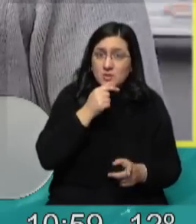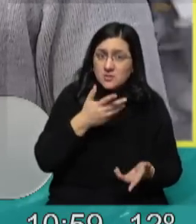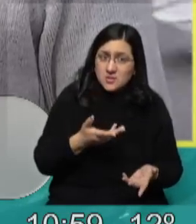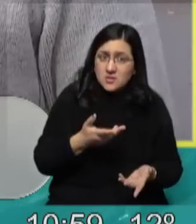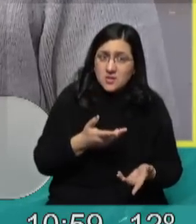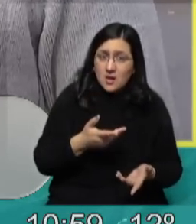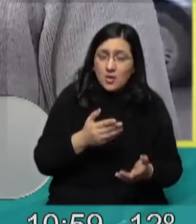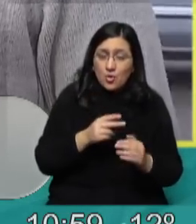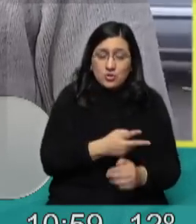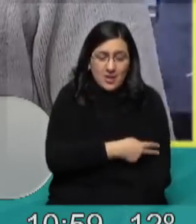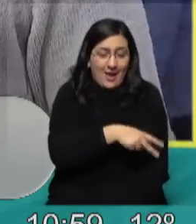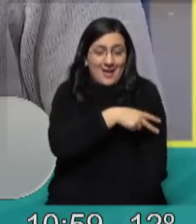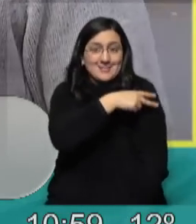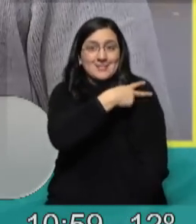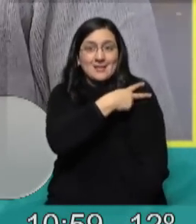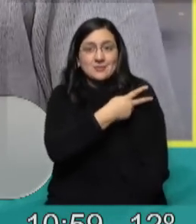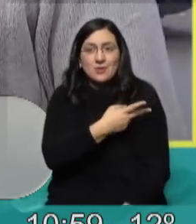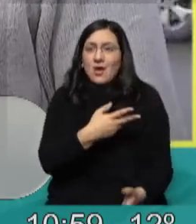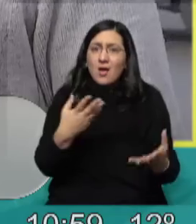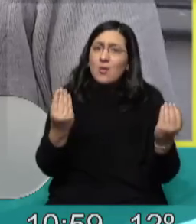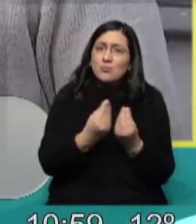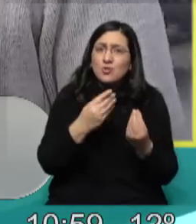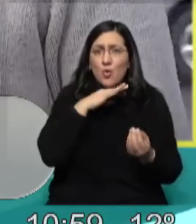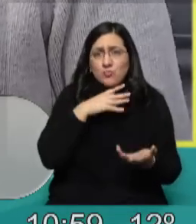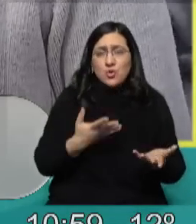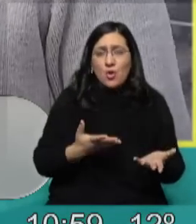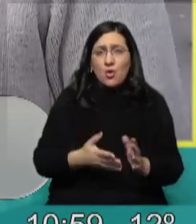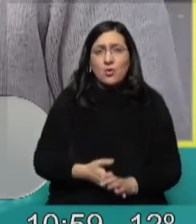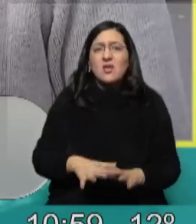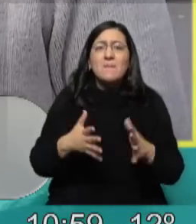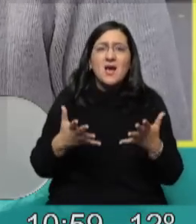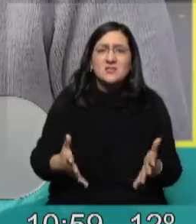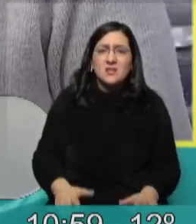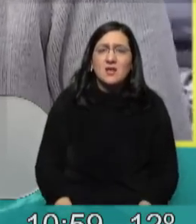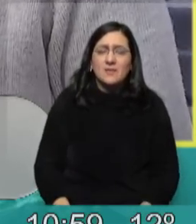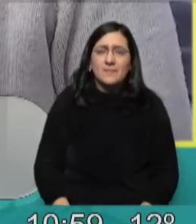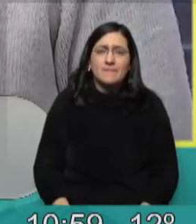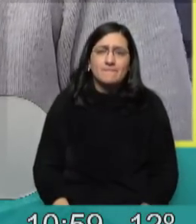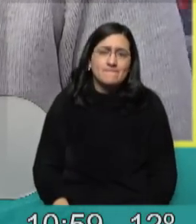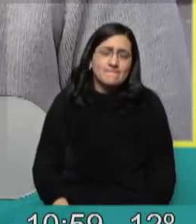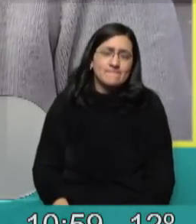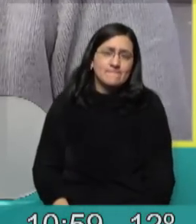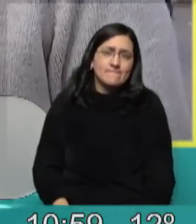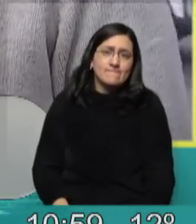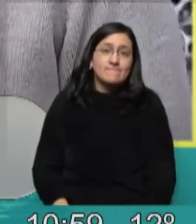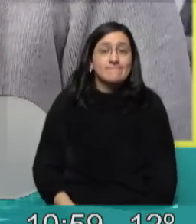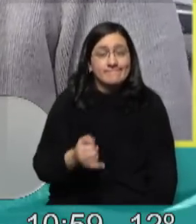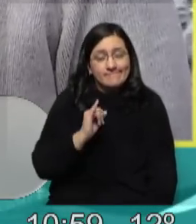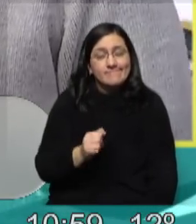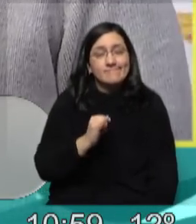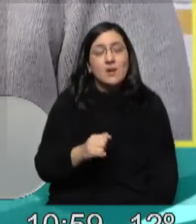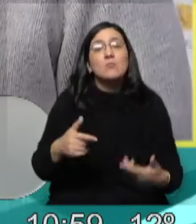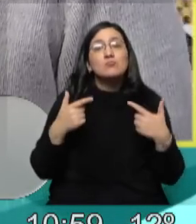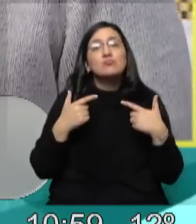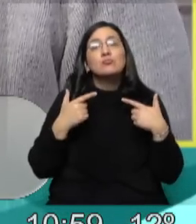hasta la policía con los ascensos. Está pasando por todos lados. Bueno, ¿qué pasa? Eso mismo. Por suerte